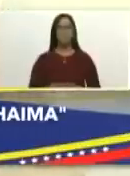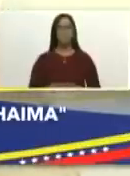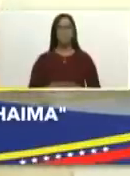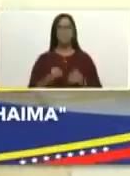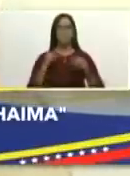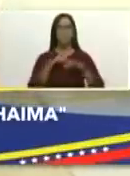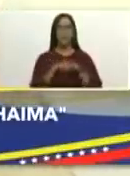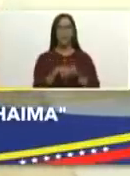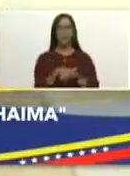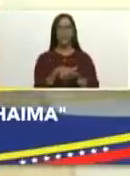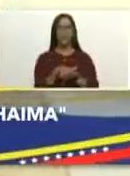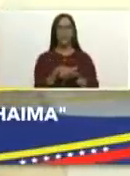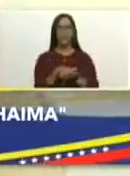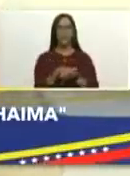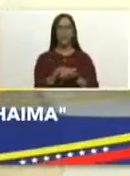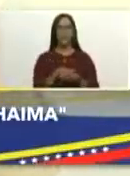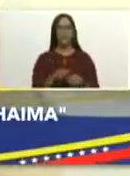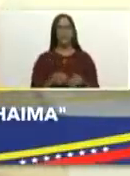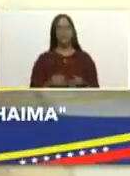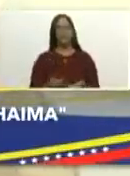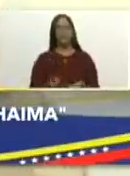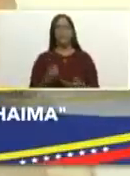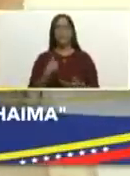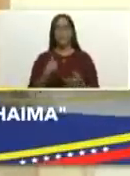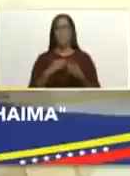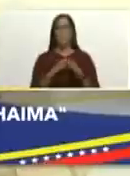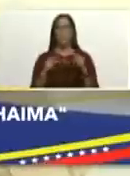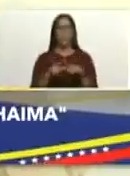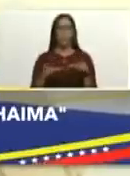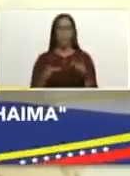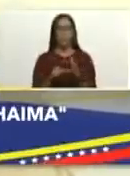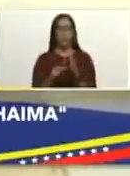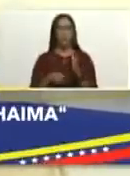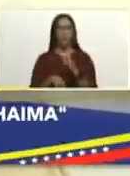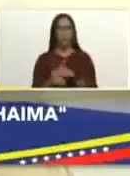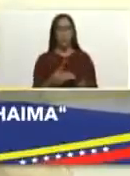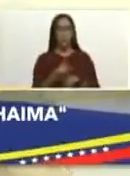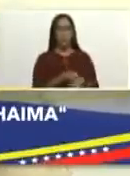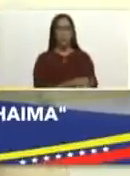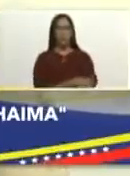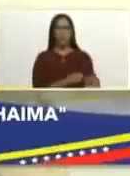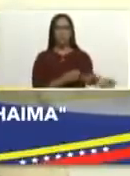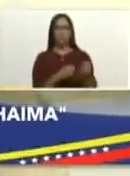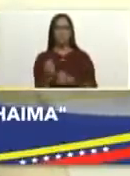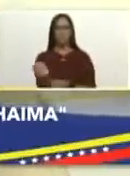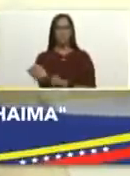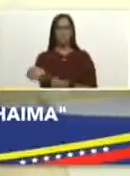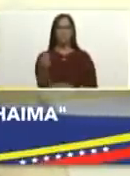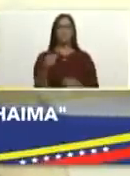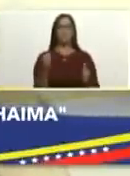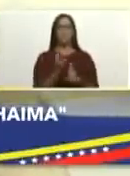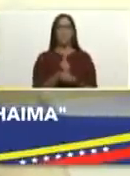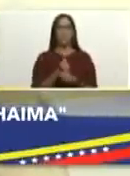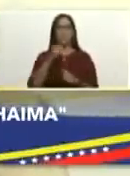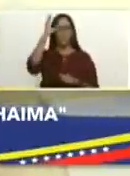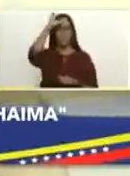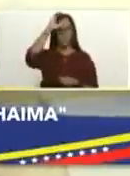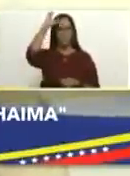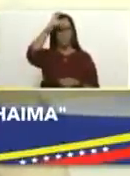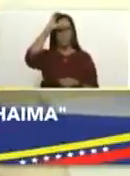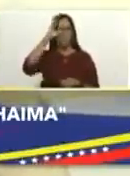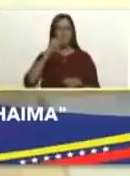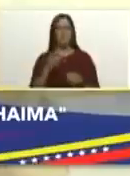Integral. Y yo por todos lados donde voy, encuentro esta conciencia que ha